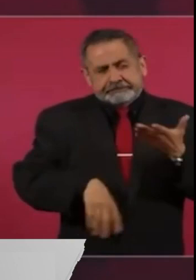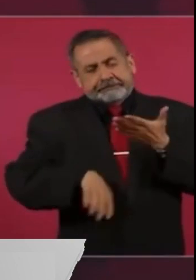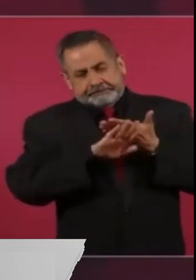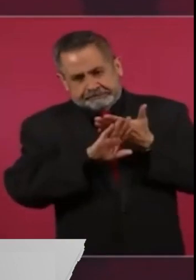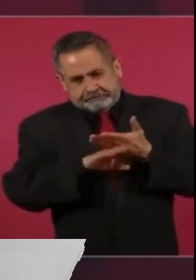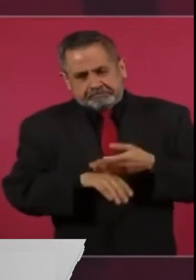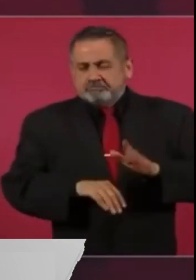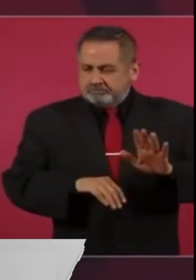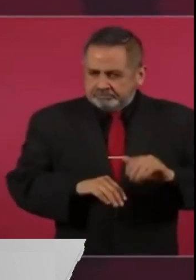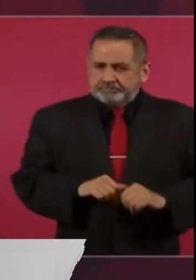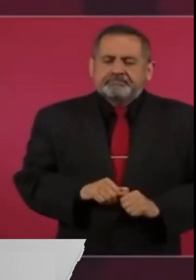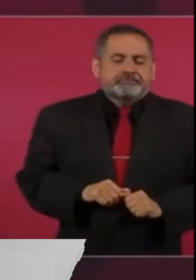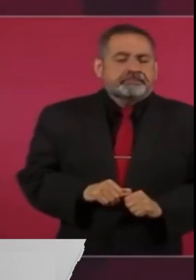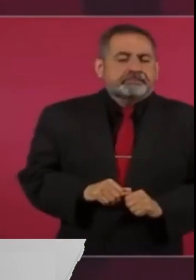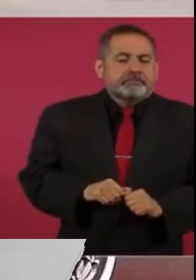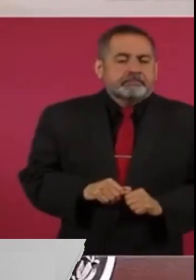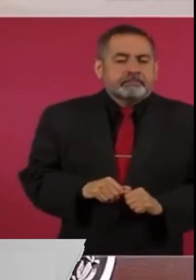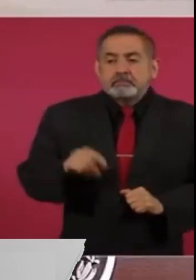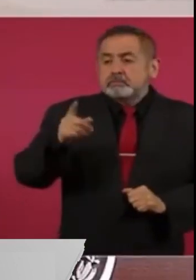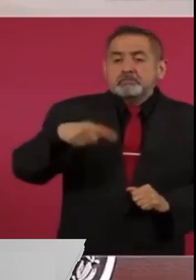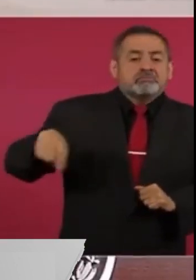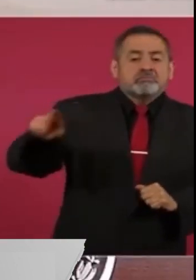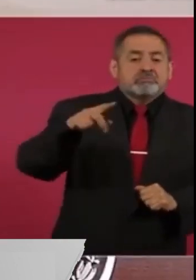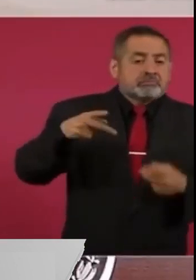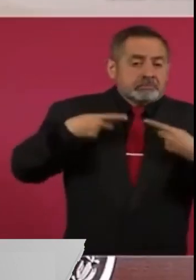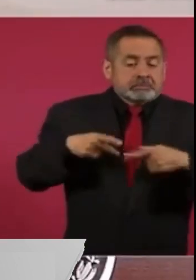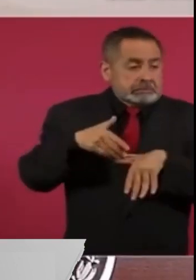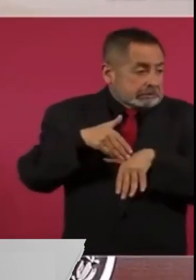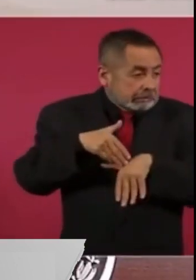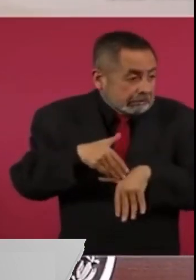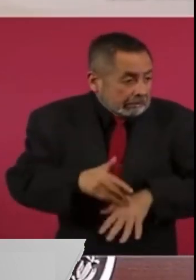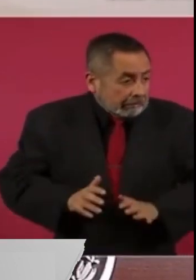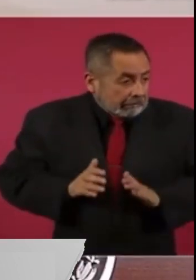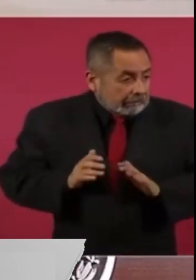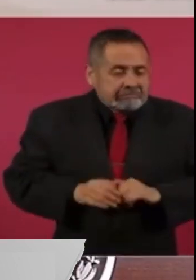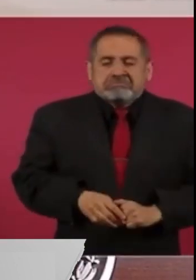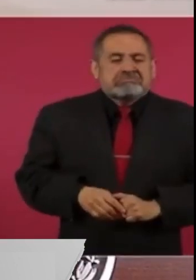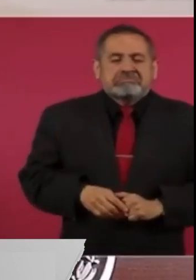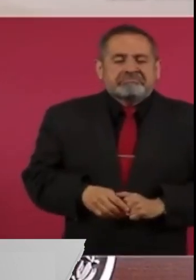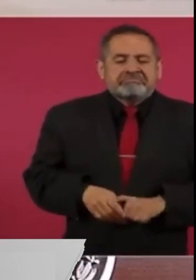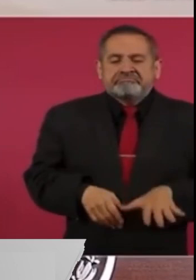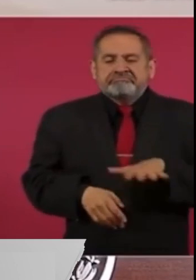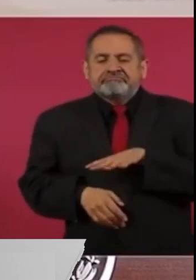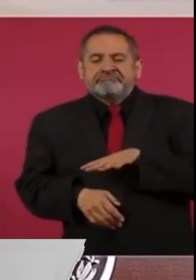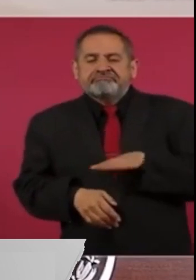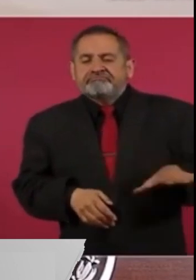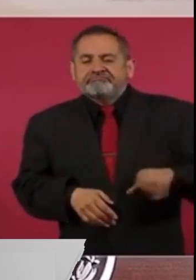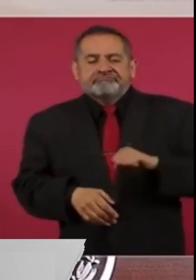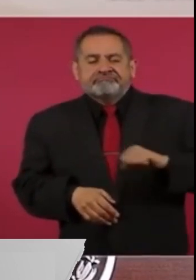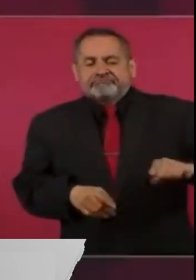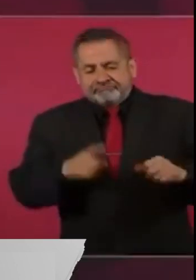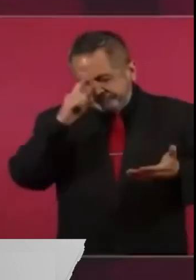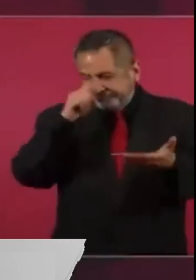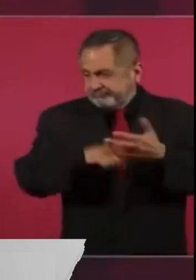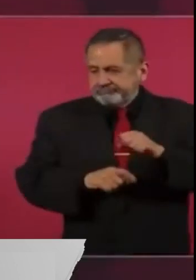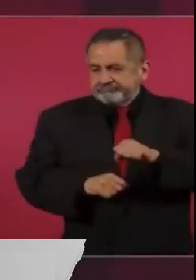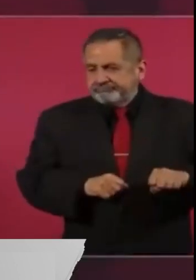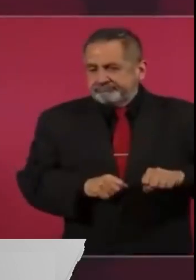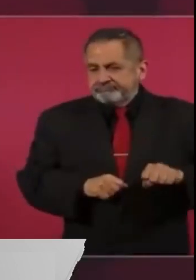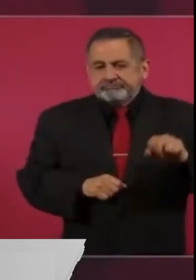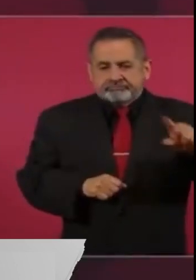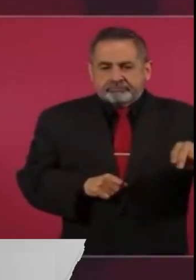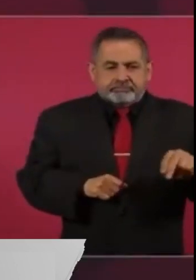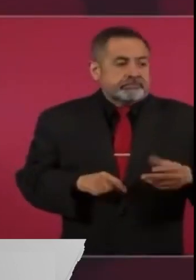Bueno, no les funcionó del todo. Tuvieron que recurrir